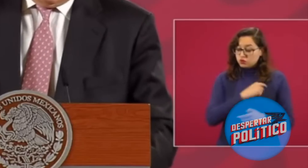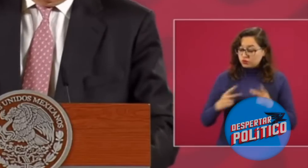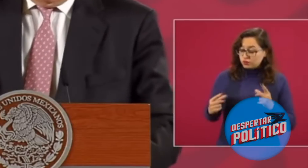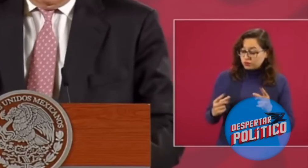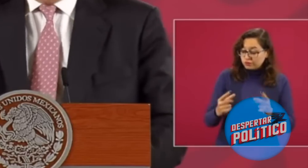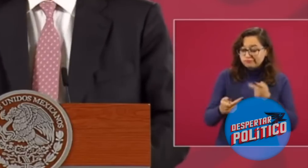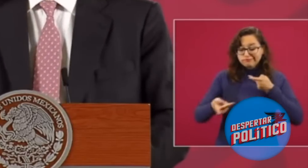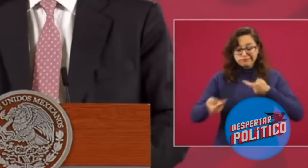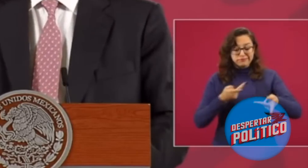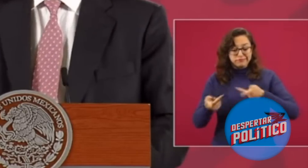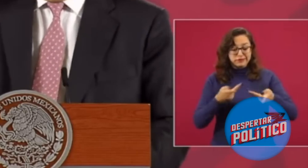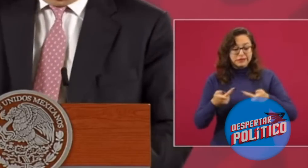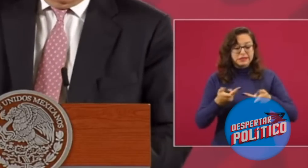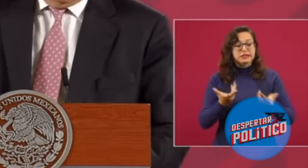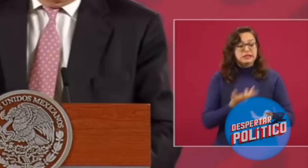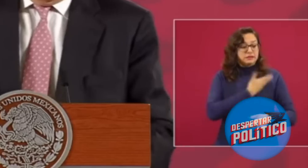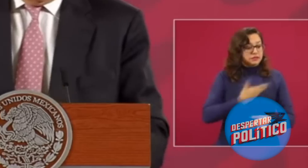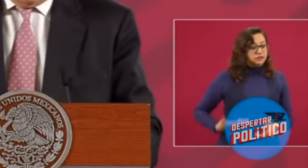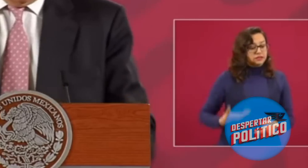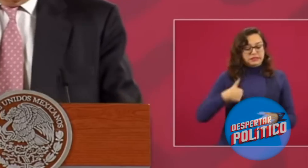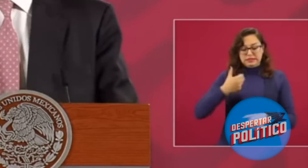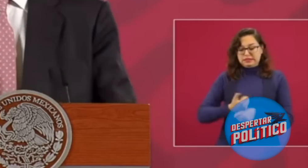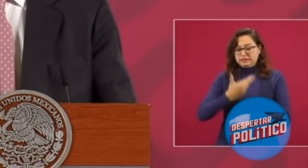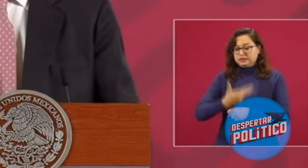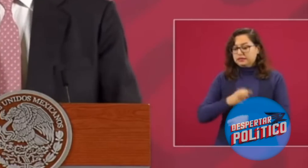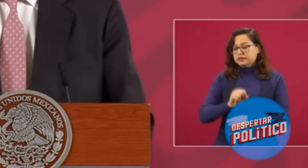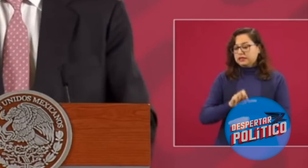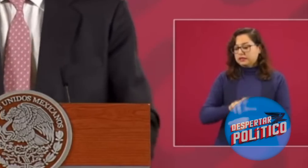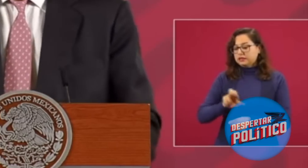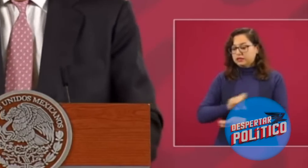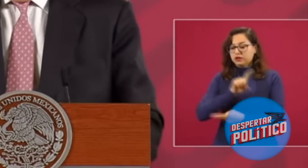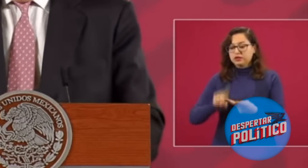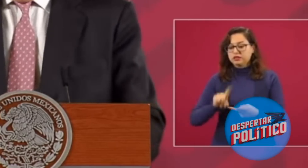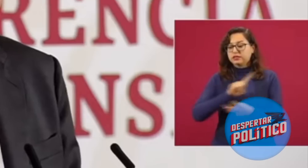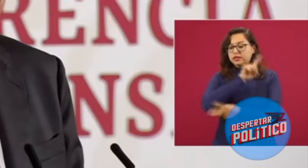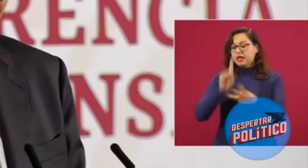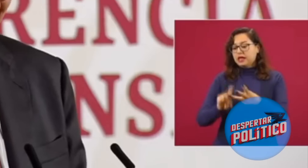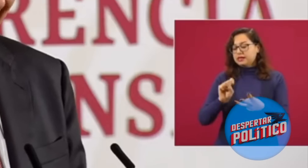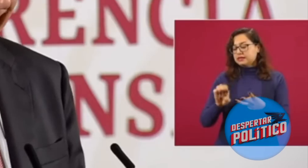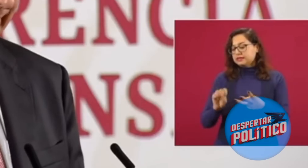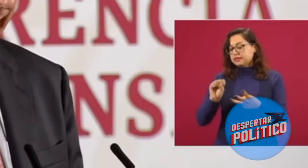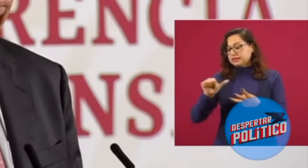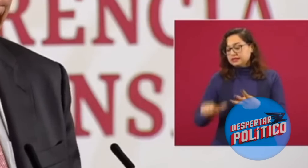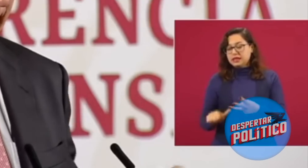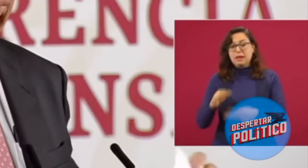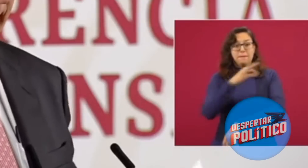a la Secretaría que me honro dirigir, así como la Secretaría de Salud. Hay varias fases